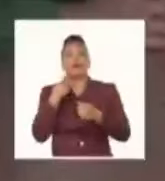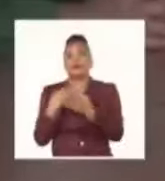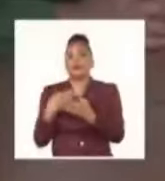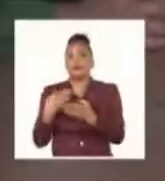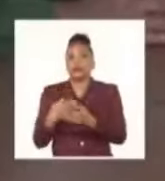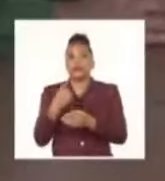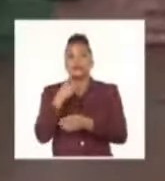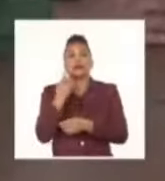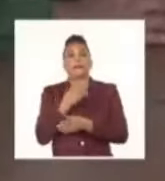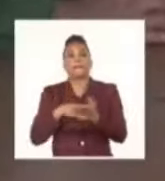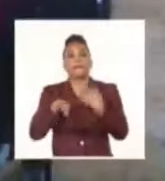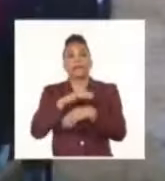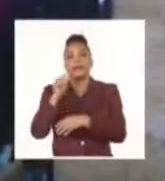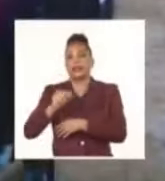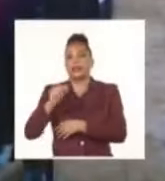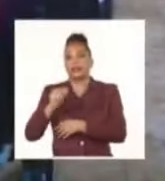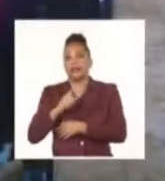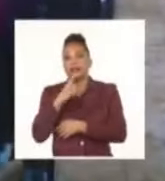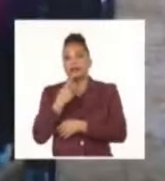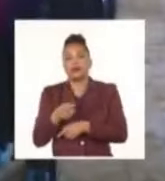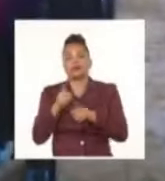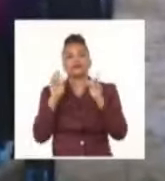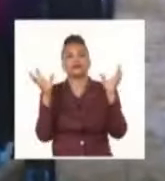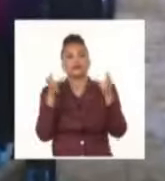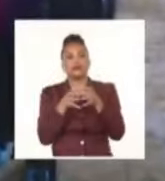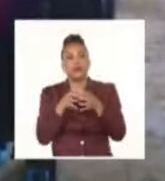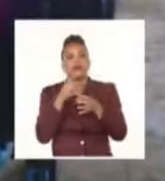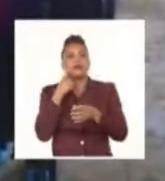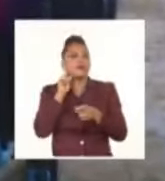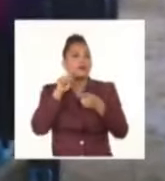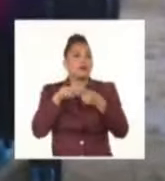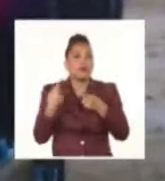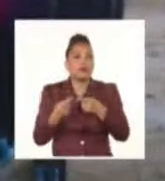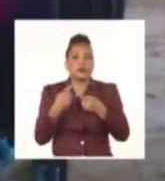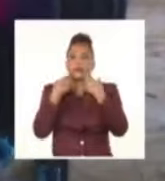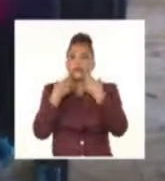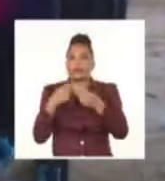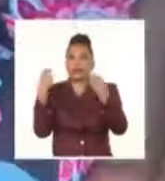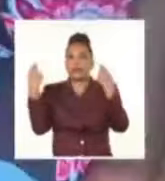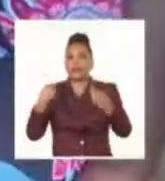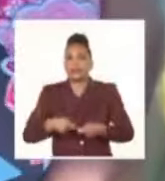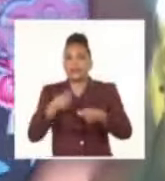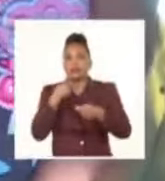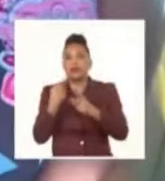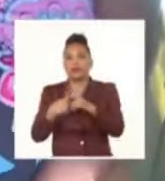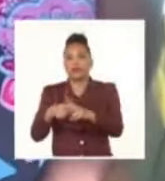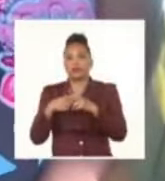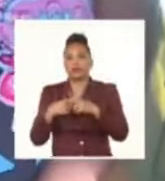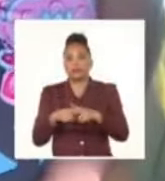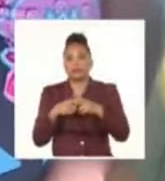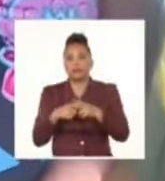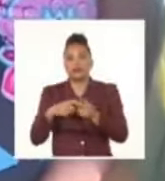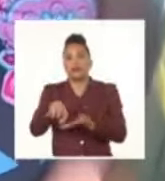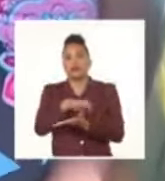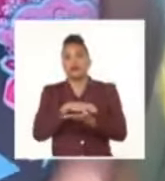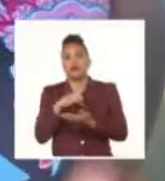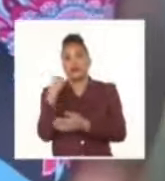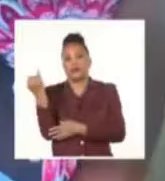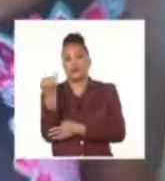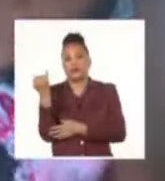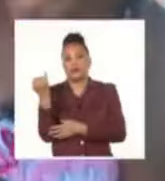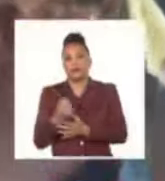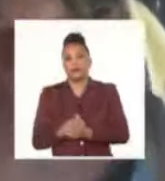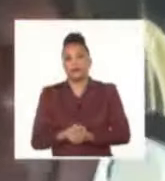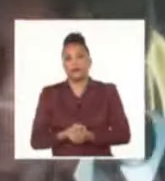Ministros que adoptan importantes decisiones para el restablecimiento de la vitalidad en esta localidad del este guantanamero. En cada vuelo también